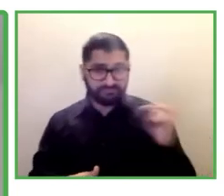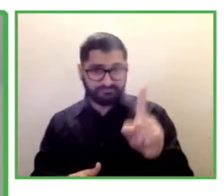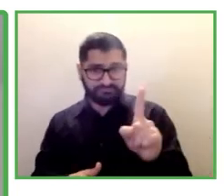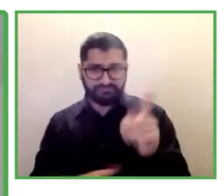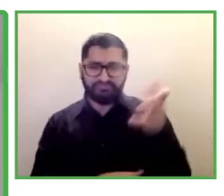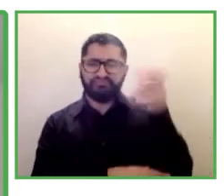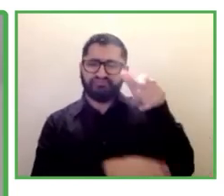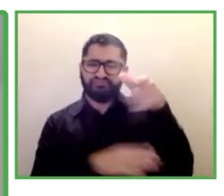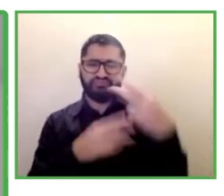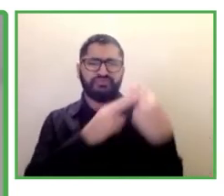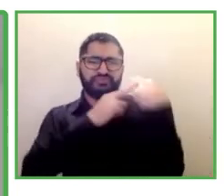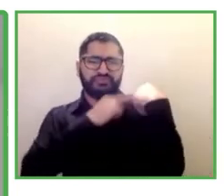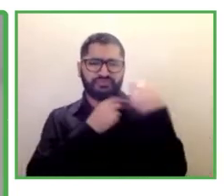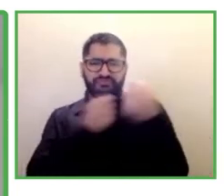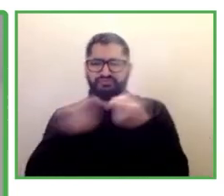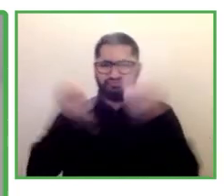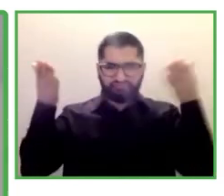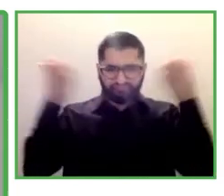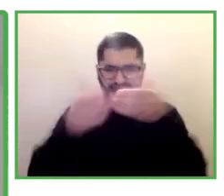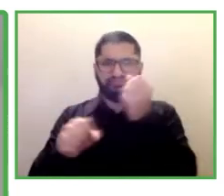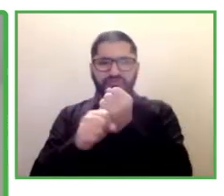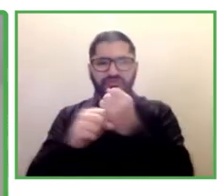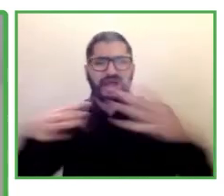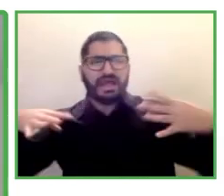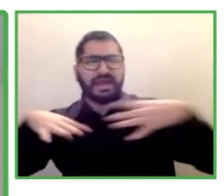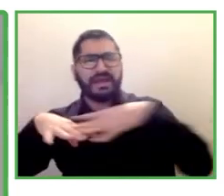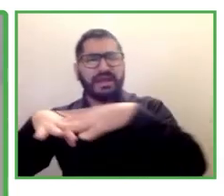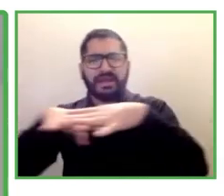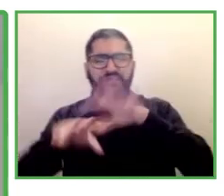red. Por favor, Isabel.